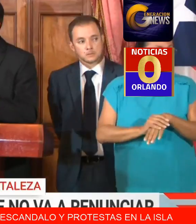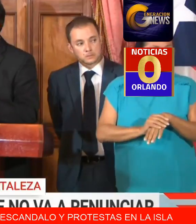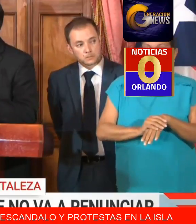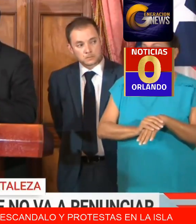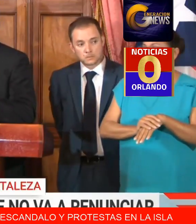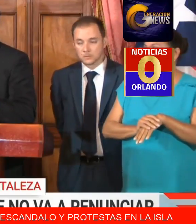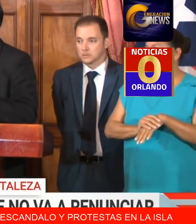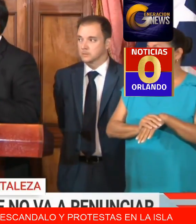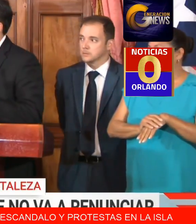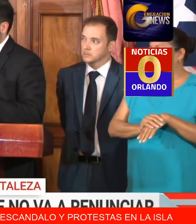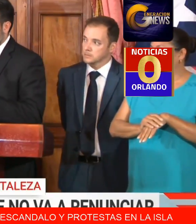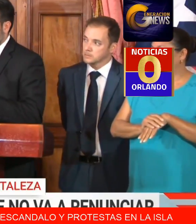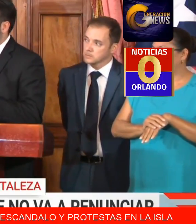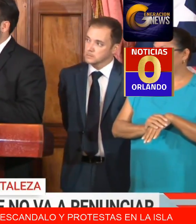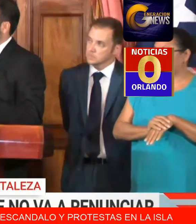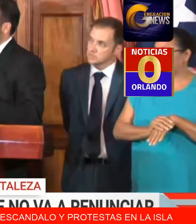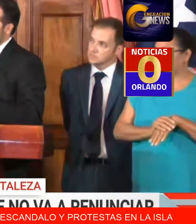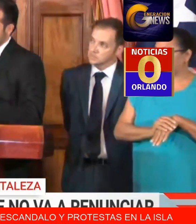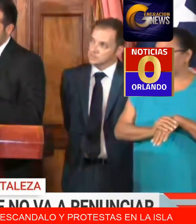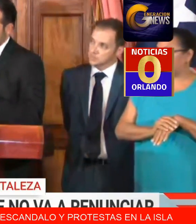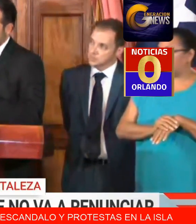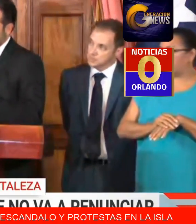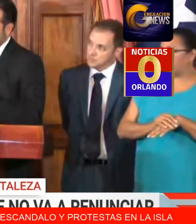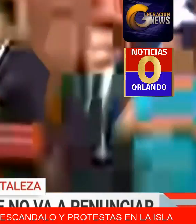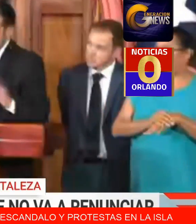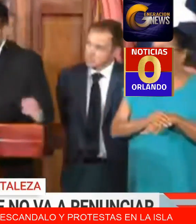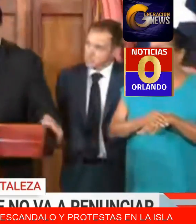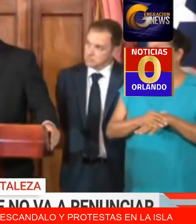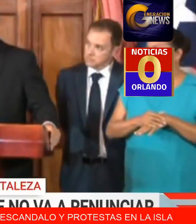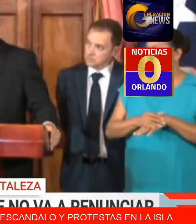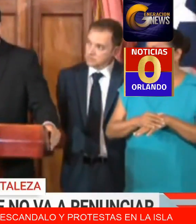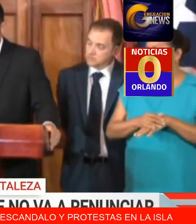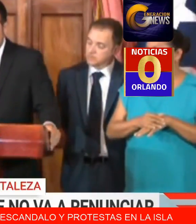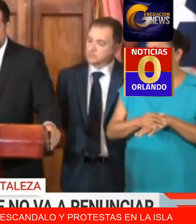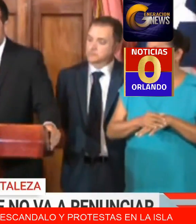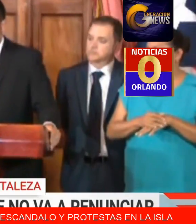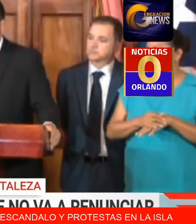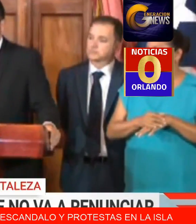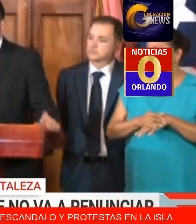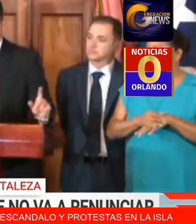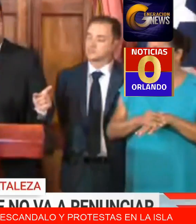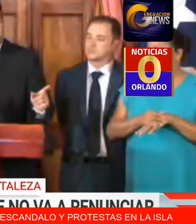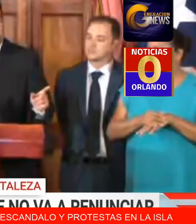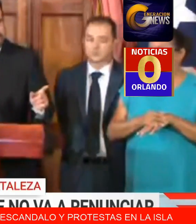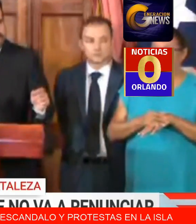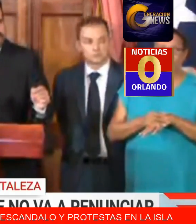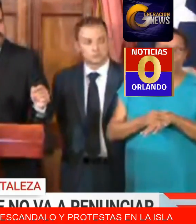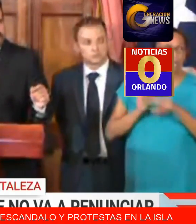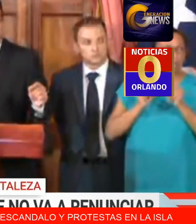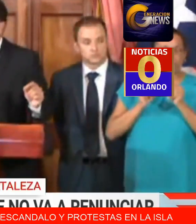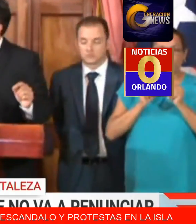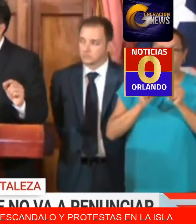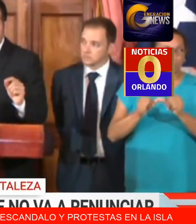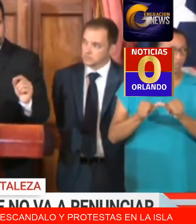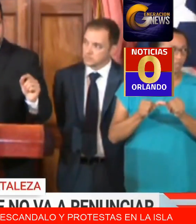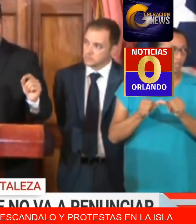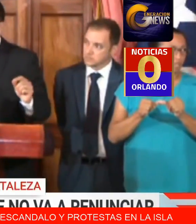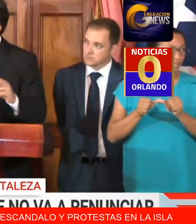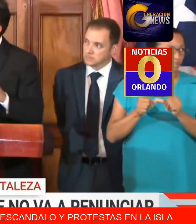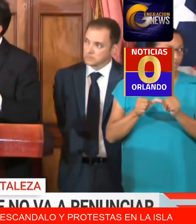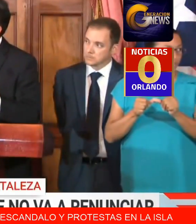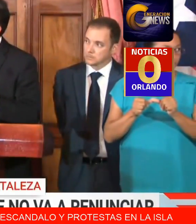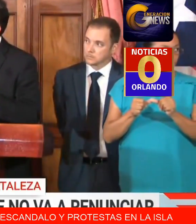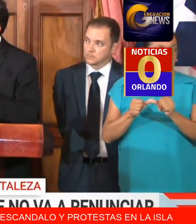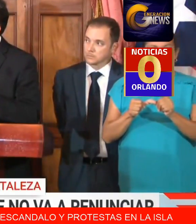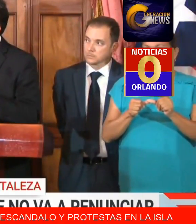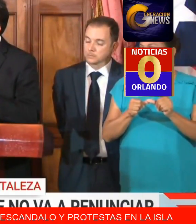junto a los manifestantes que está en el mejor interés del pueblo de Puerto Rico. De nuevo, yo creo que podemos hacer las dos cosas. Pueden